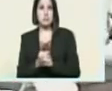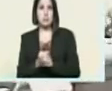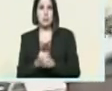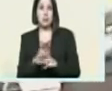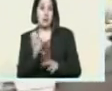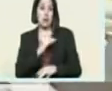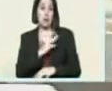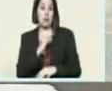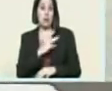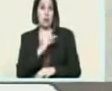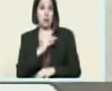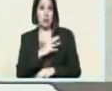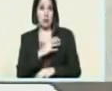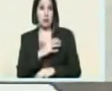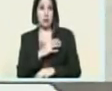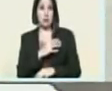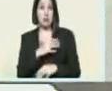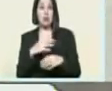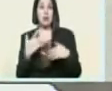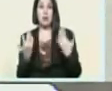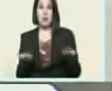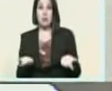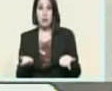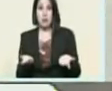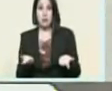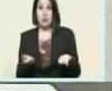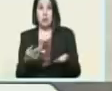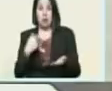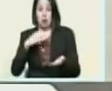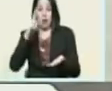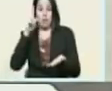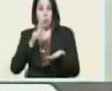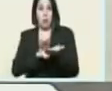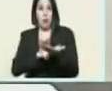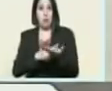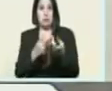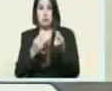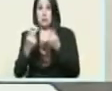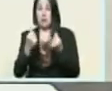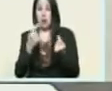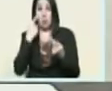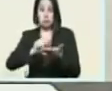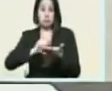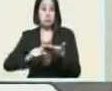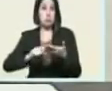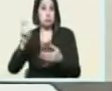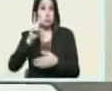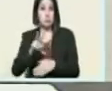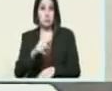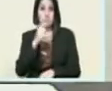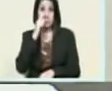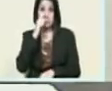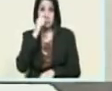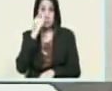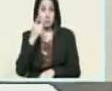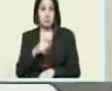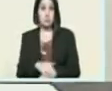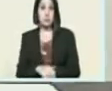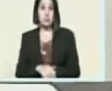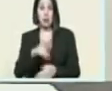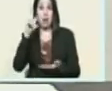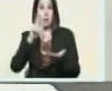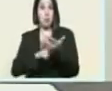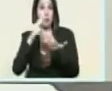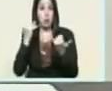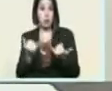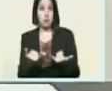Carne de la patria. Por eso es que he aprobado los recursos. Atención. He